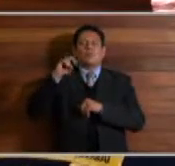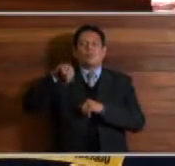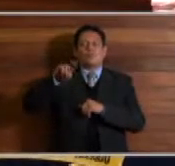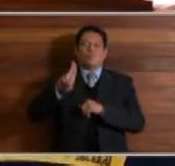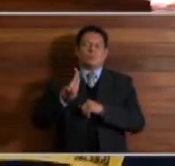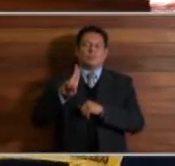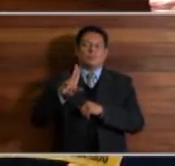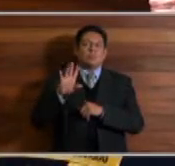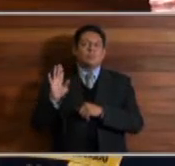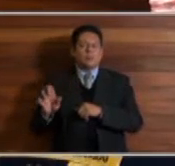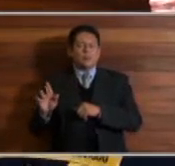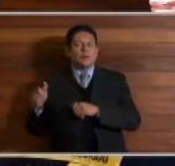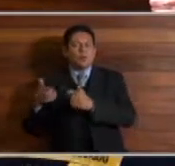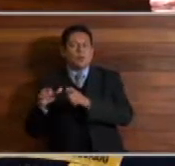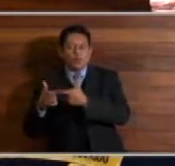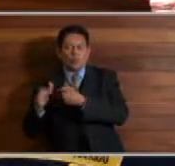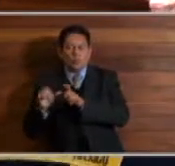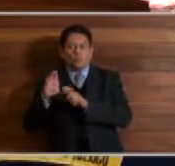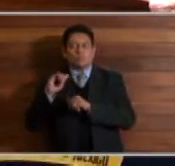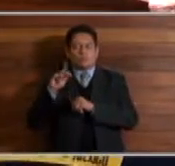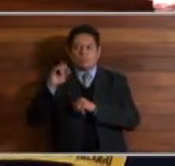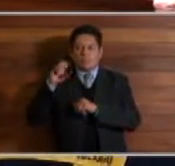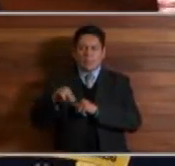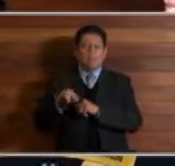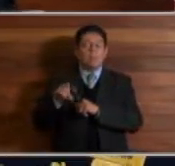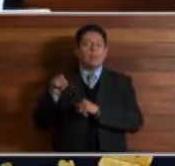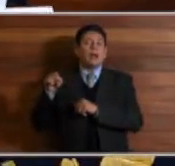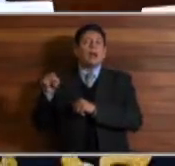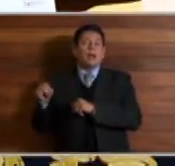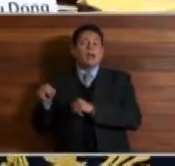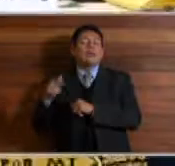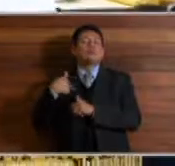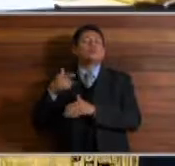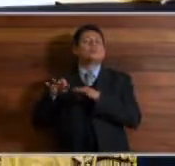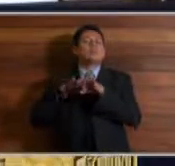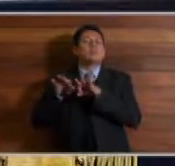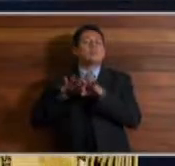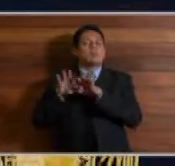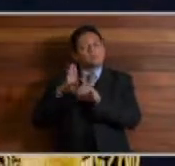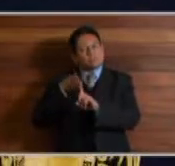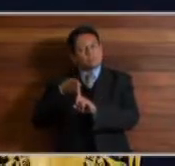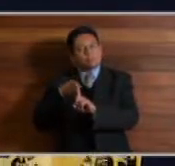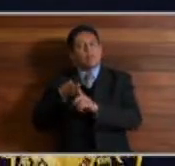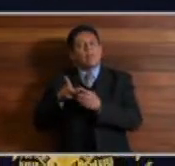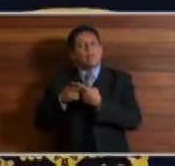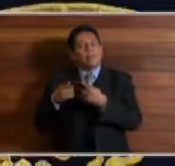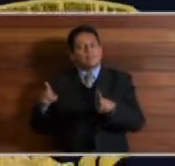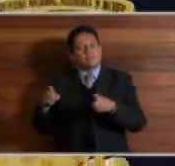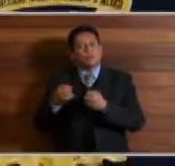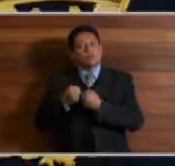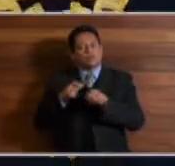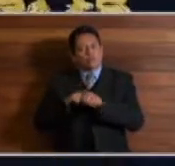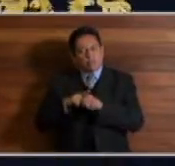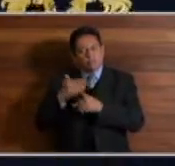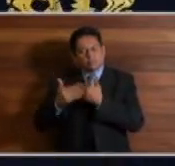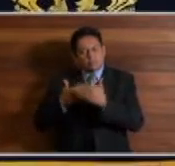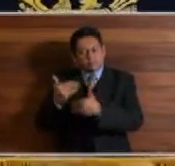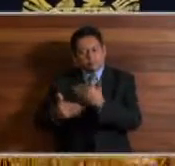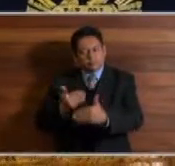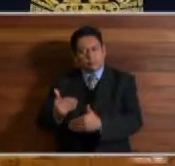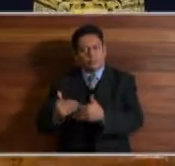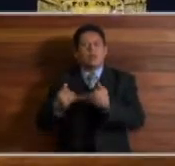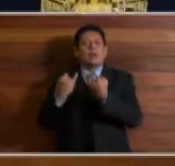la CEPAL, efectivamente, donde trabajé sobre estudios sociales, el desarrollo social, el tema